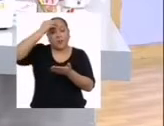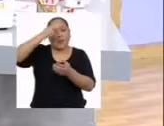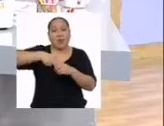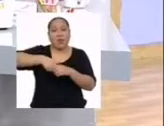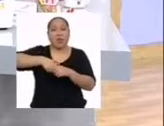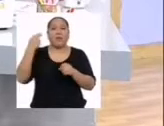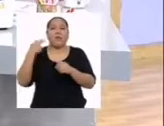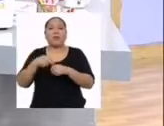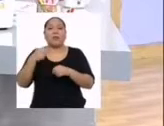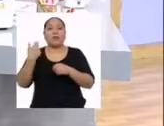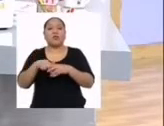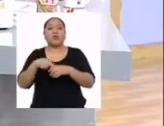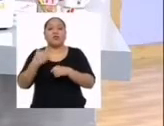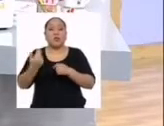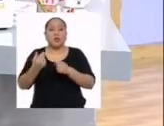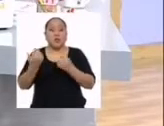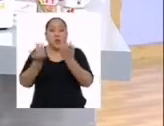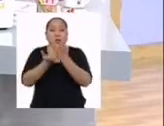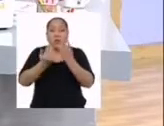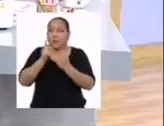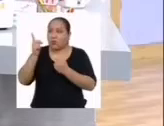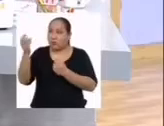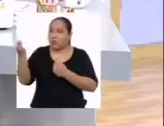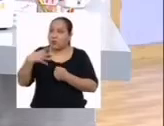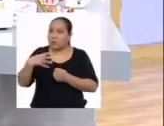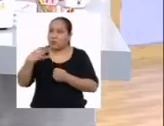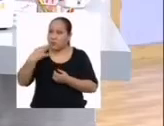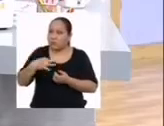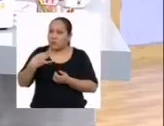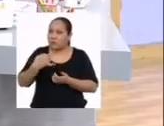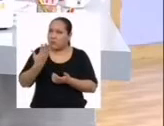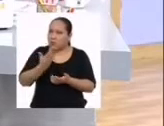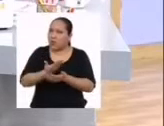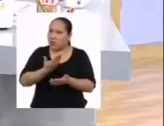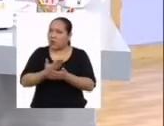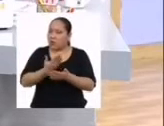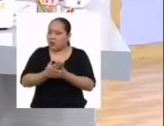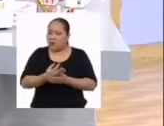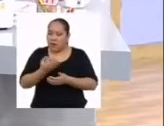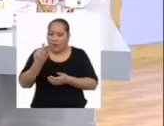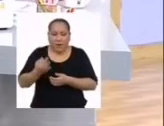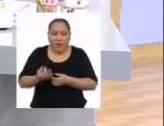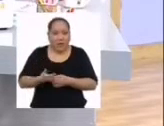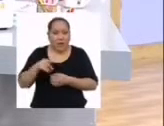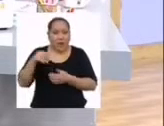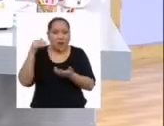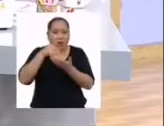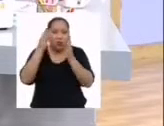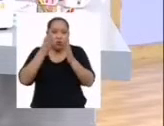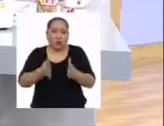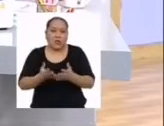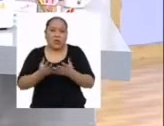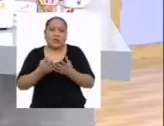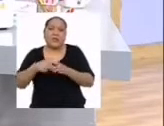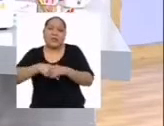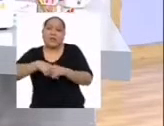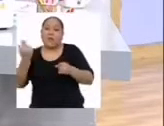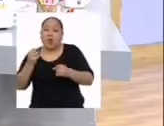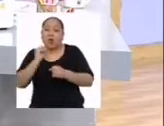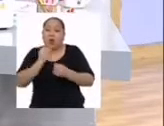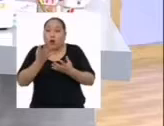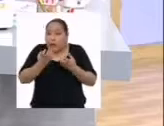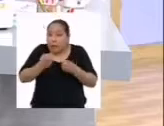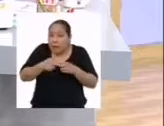nos comparte se demuestra que existen casos en los cuales los estudiantes dejan o quieren dejar de estudiar para no